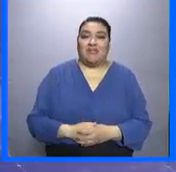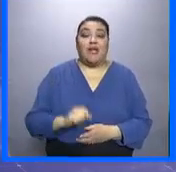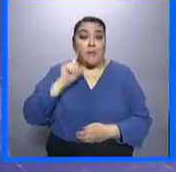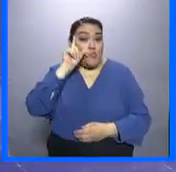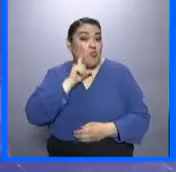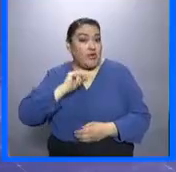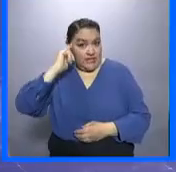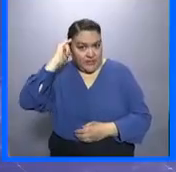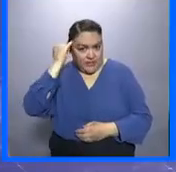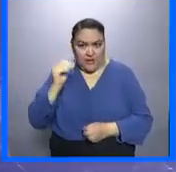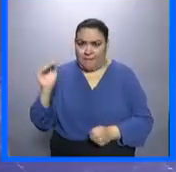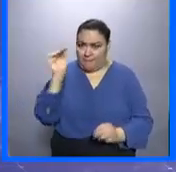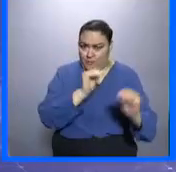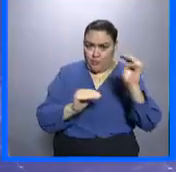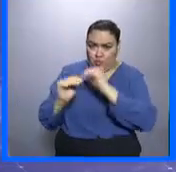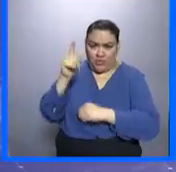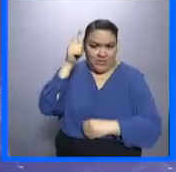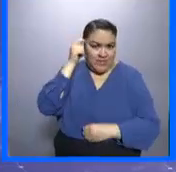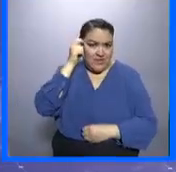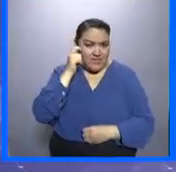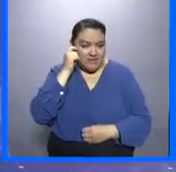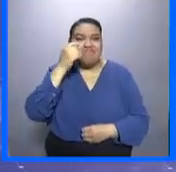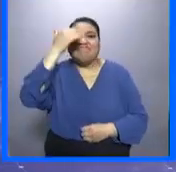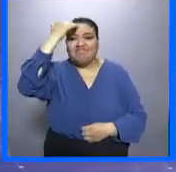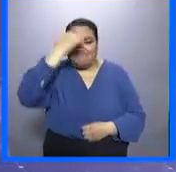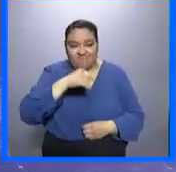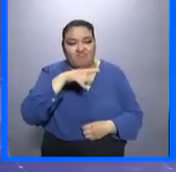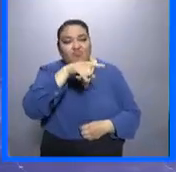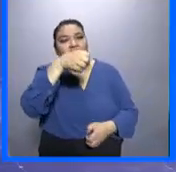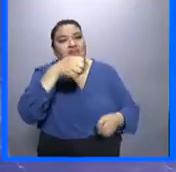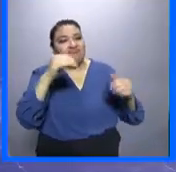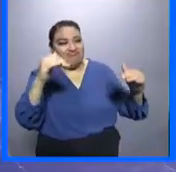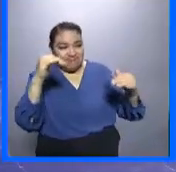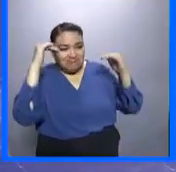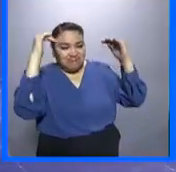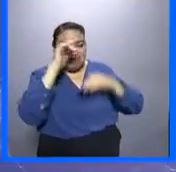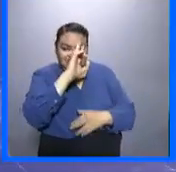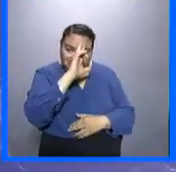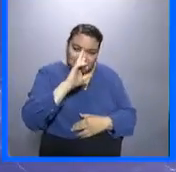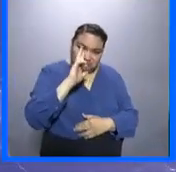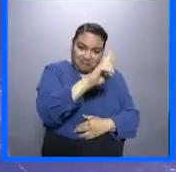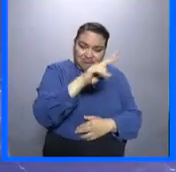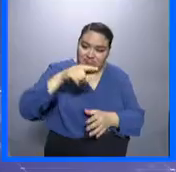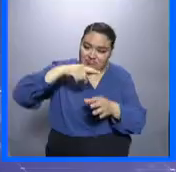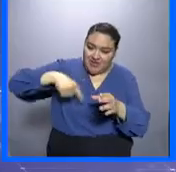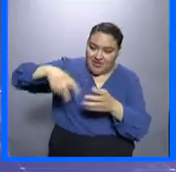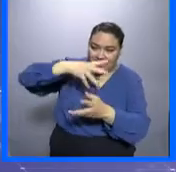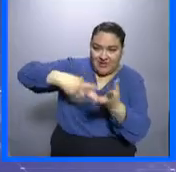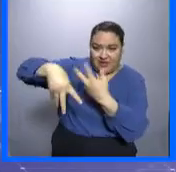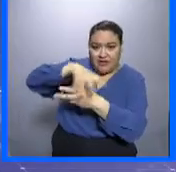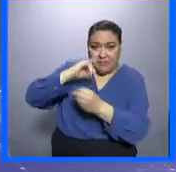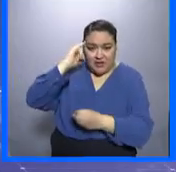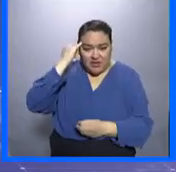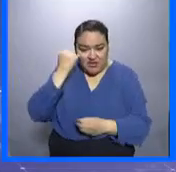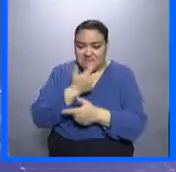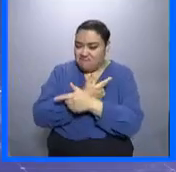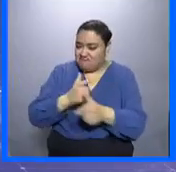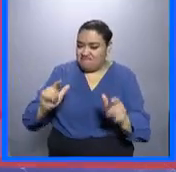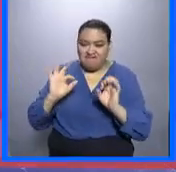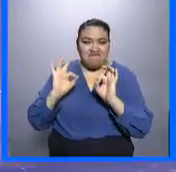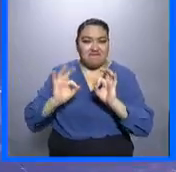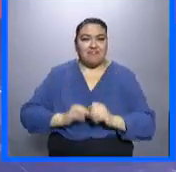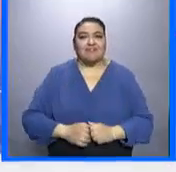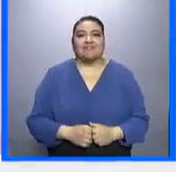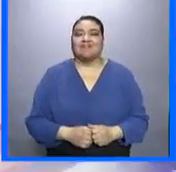Mujeres indígenas de la montaña de Guerrero reconocen la labor de la Suprema Corte para garantizar la libre determinación de pueblos y comunidades